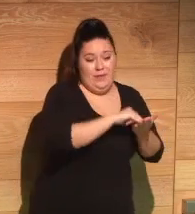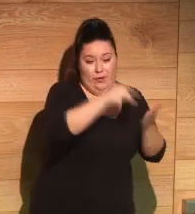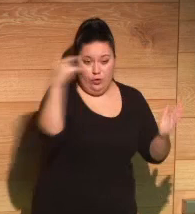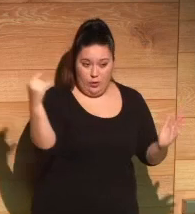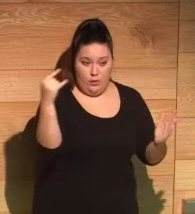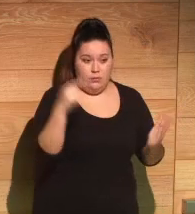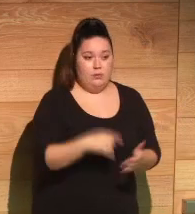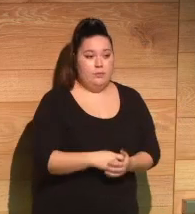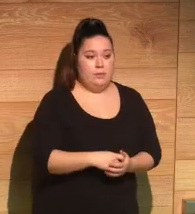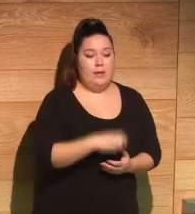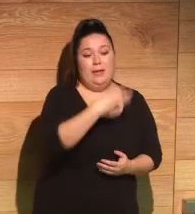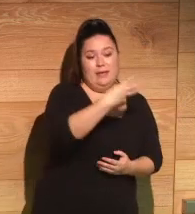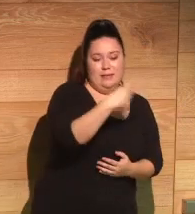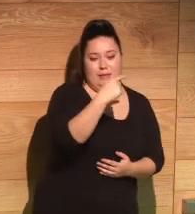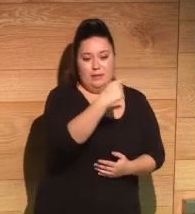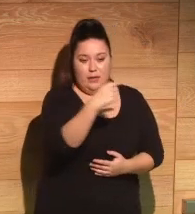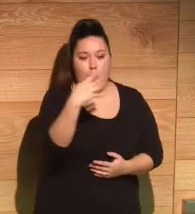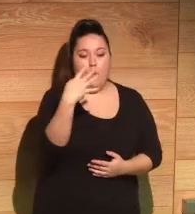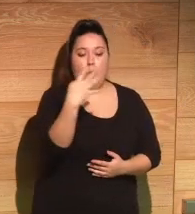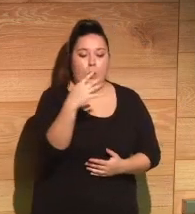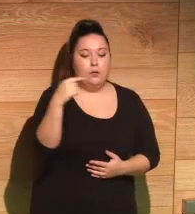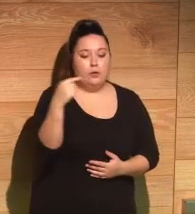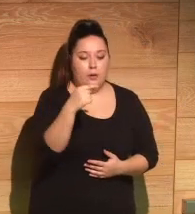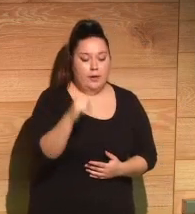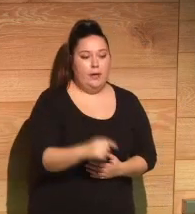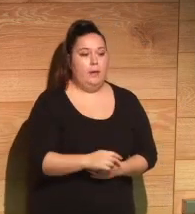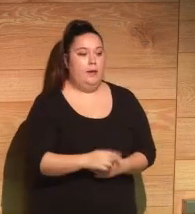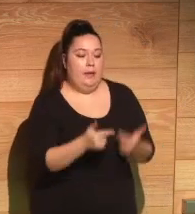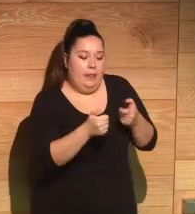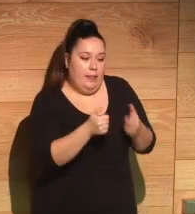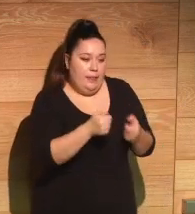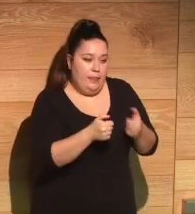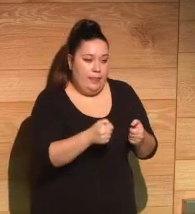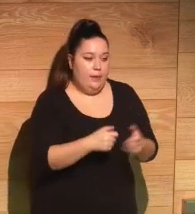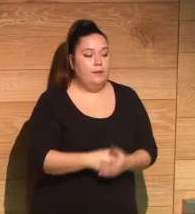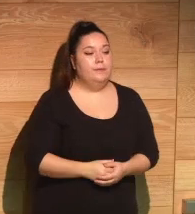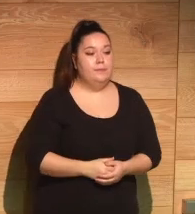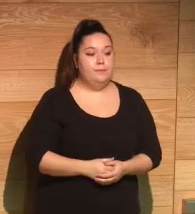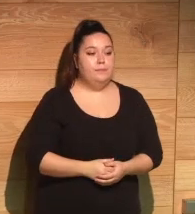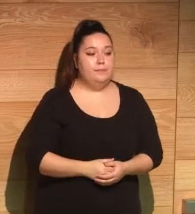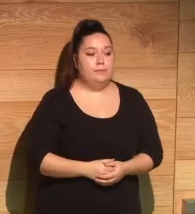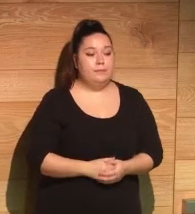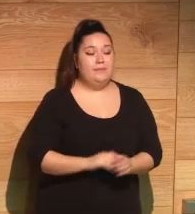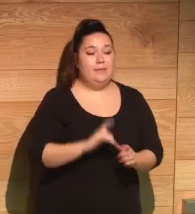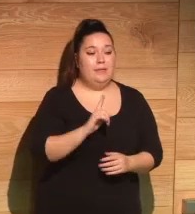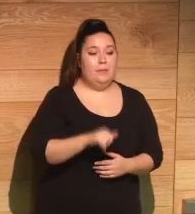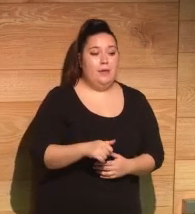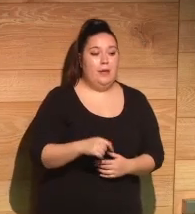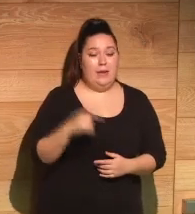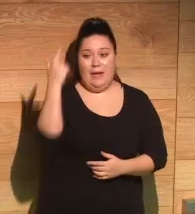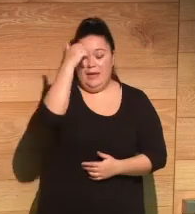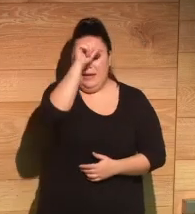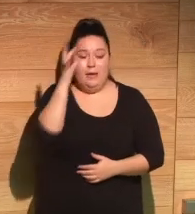y ahí está el 3G, el 4G, las consolas de 6ª generación o 7ª generación. Y cuando hablamos de un género como es